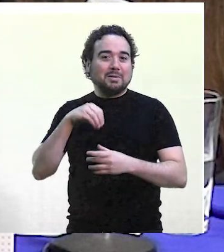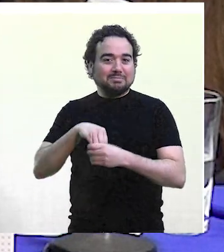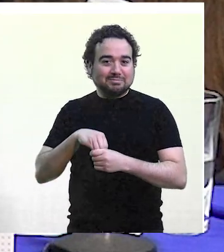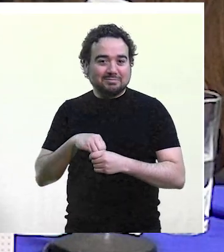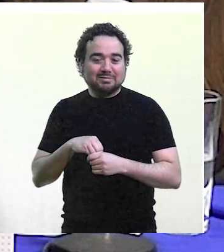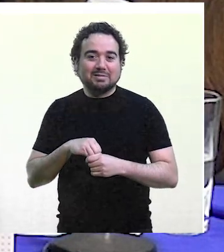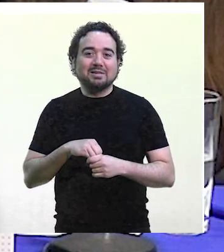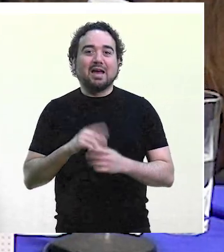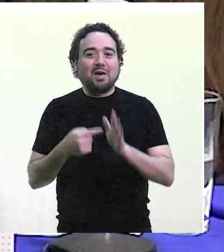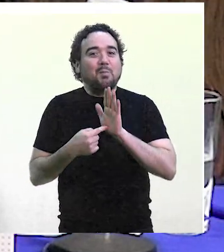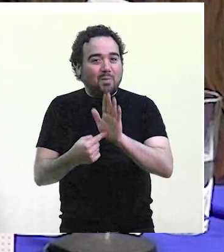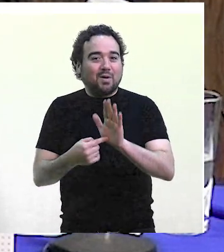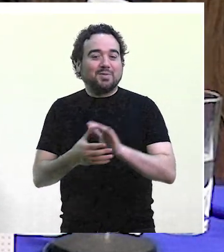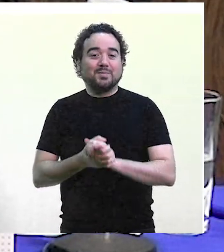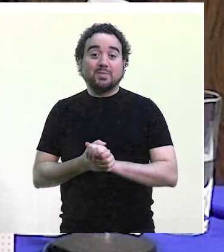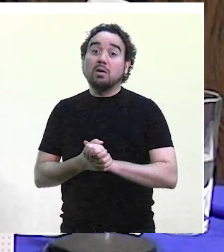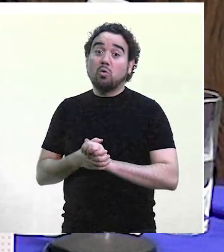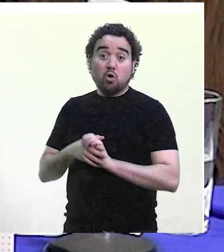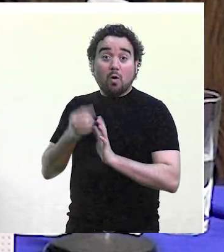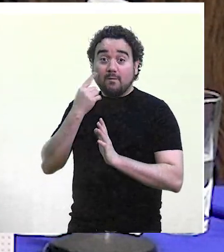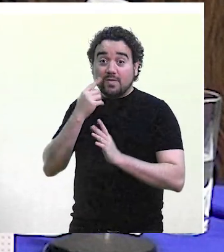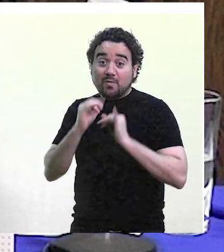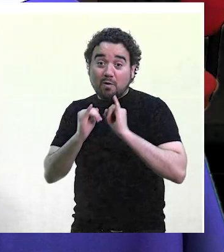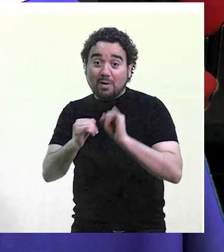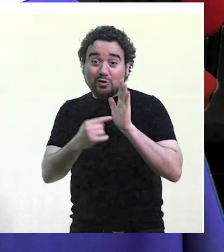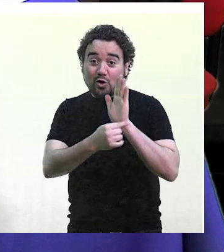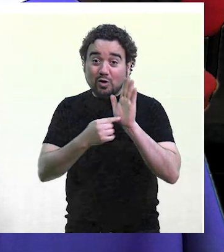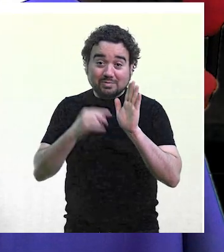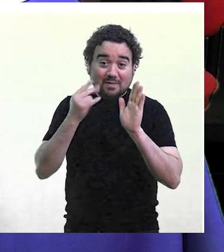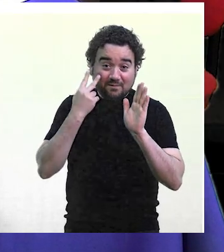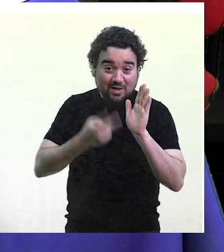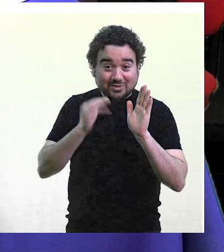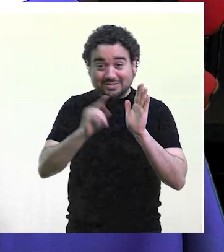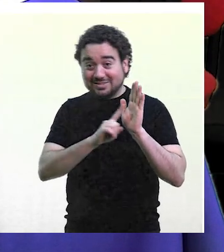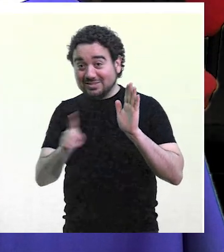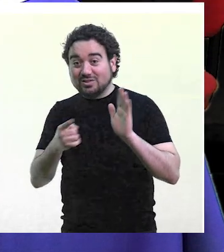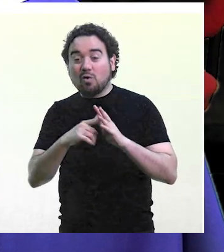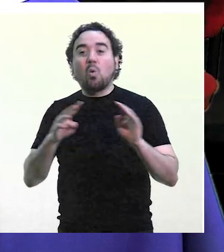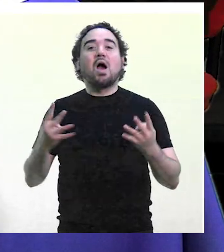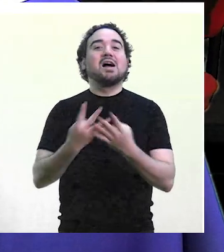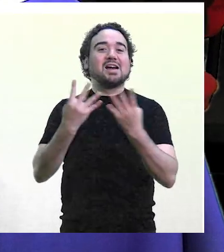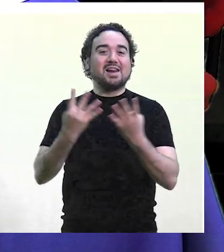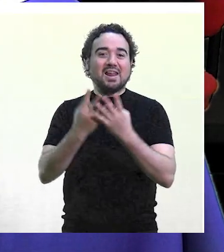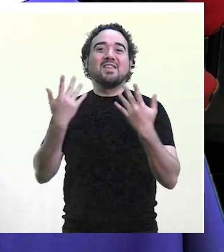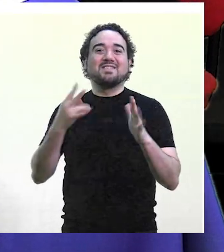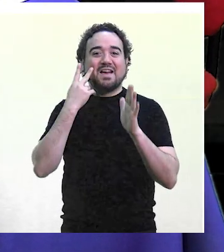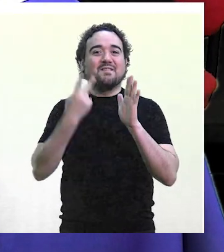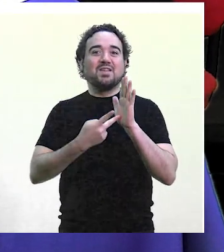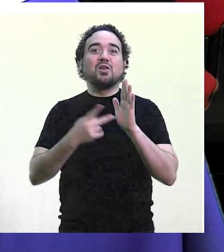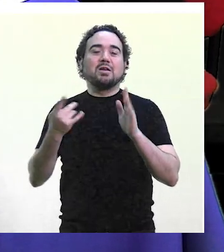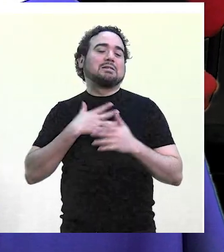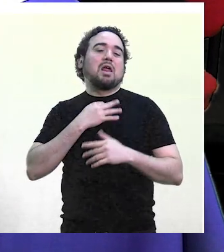división, pero es Cobreloa. Aquí se hace presente. Bueno, si habrán visto el dato random que dejamos ahí Así es. de Noemí en